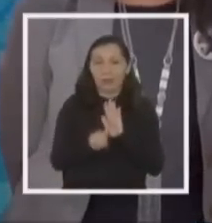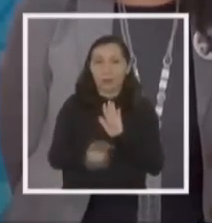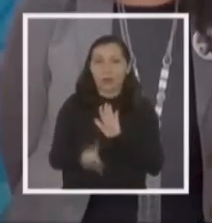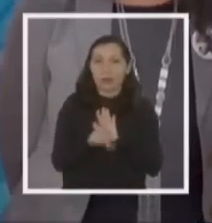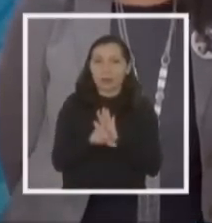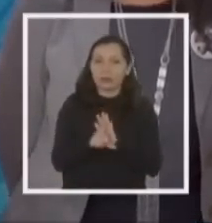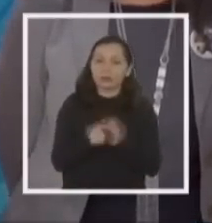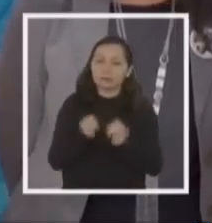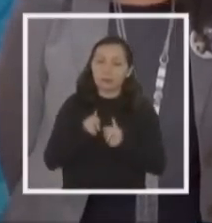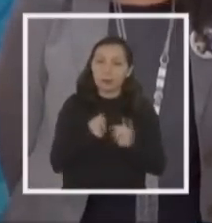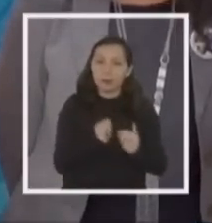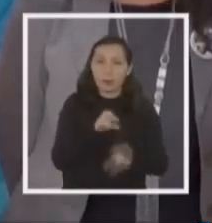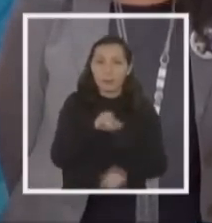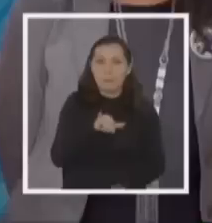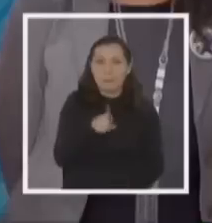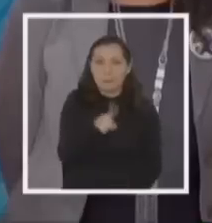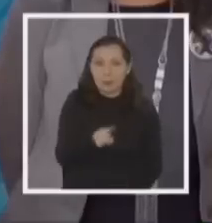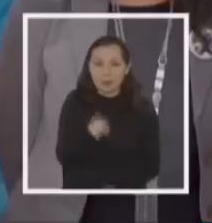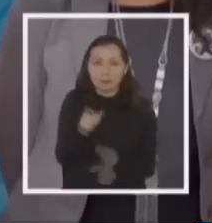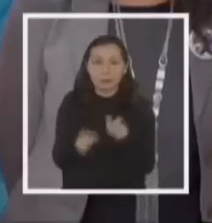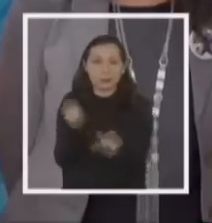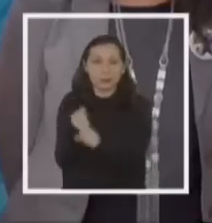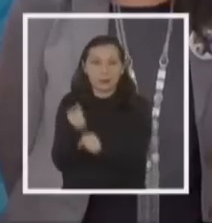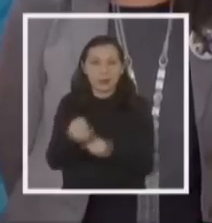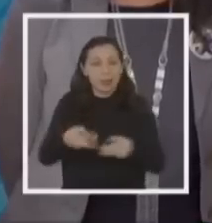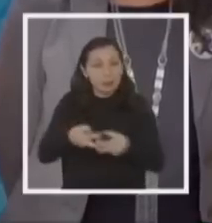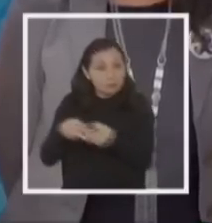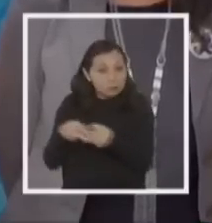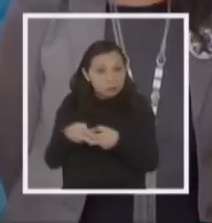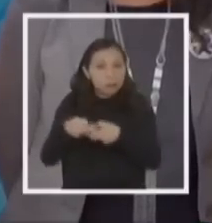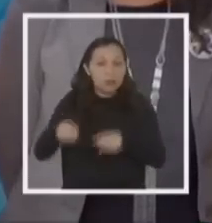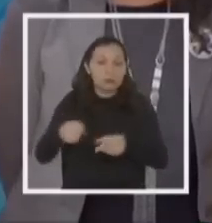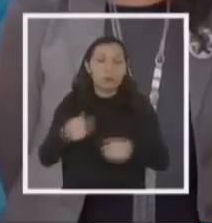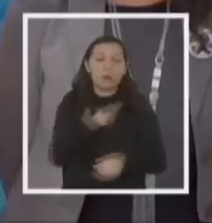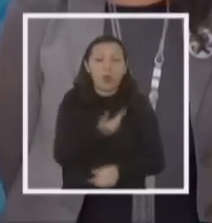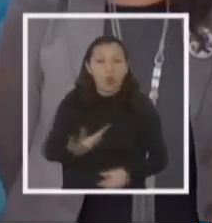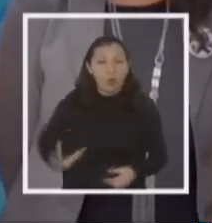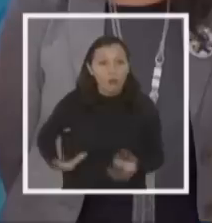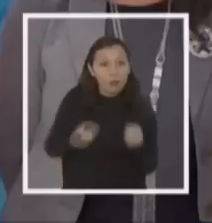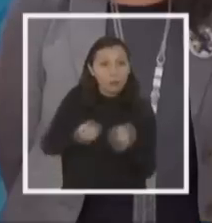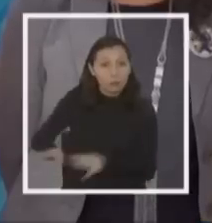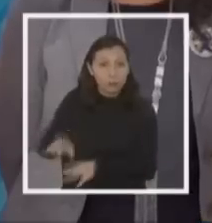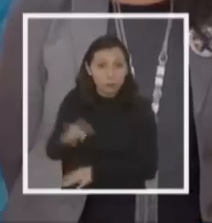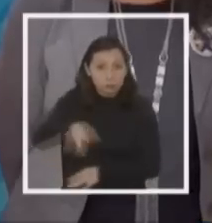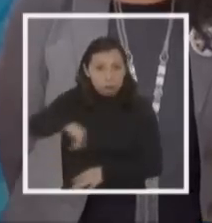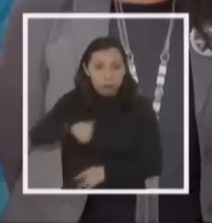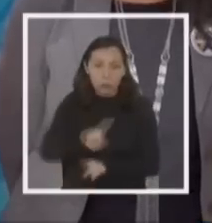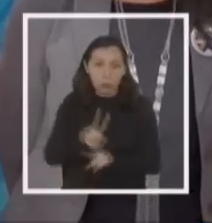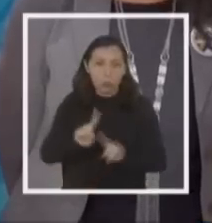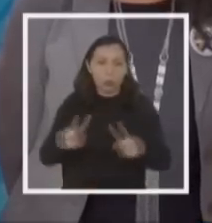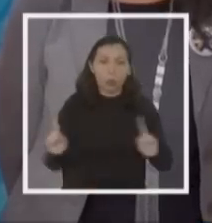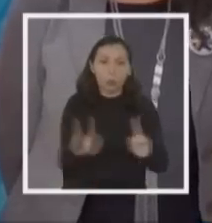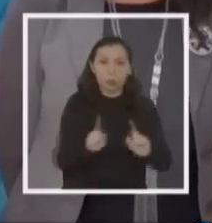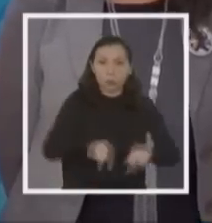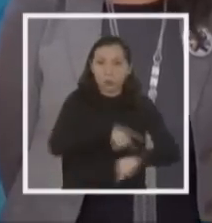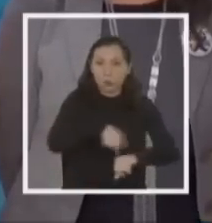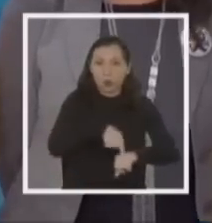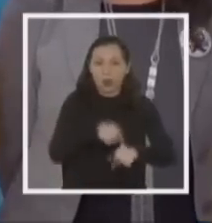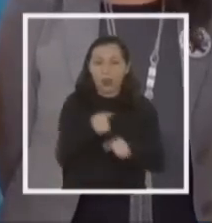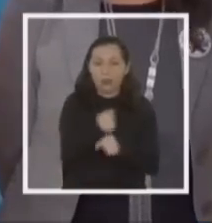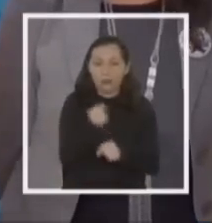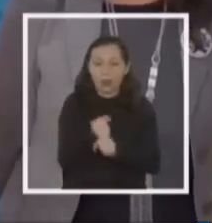que transmitirle tanto a las pymes, a los trabajadores y a los sindicatos que como gobierno no los vamos a dejar solos en esta reducción de jornada